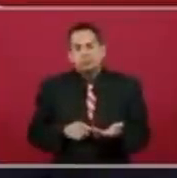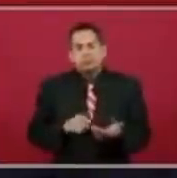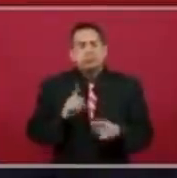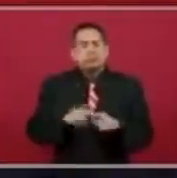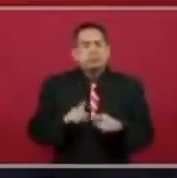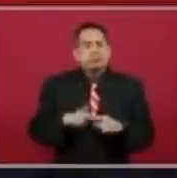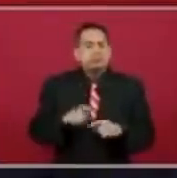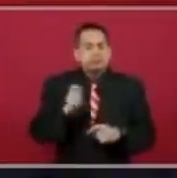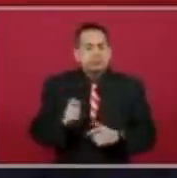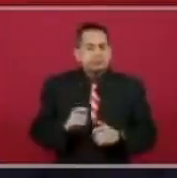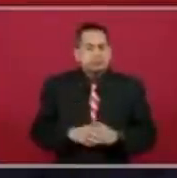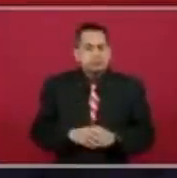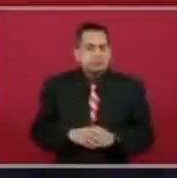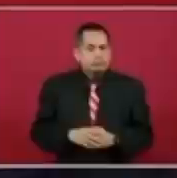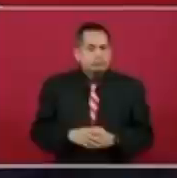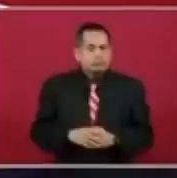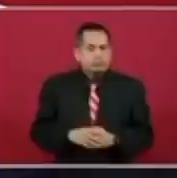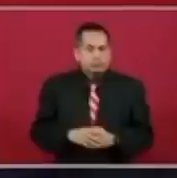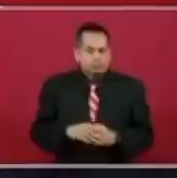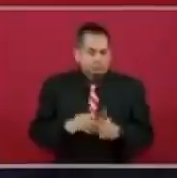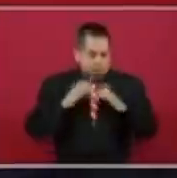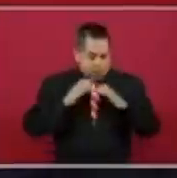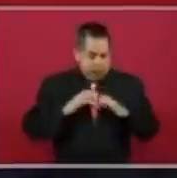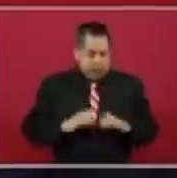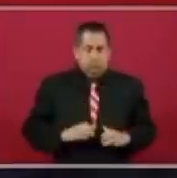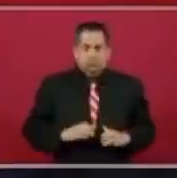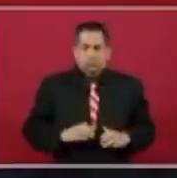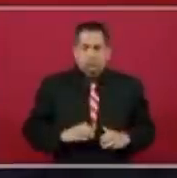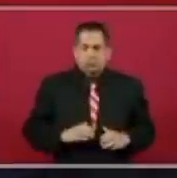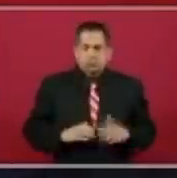son los restos